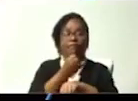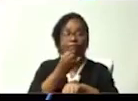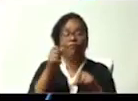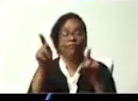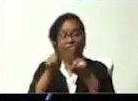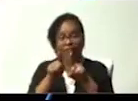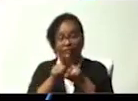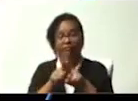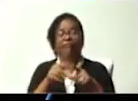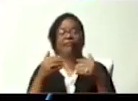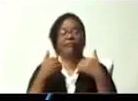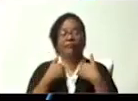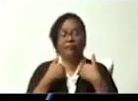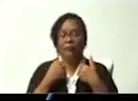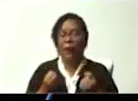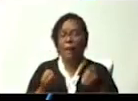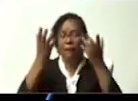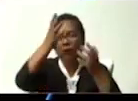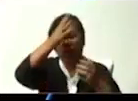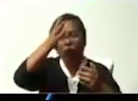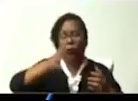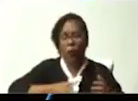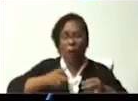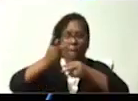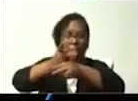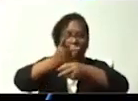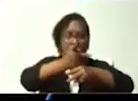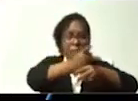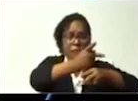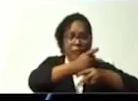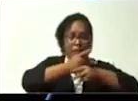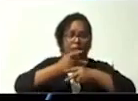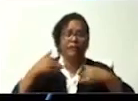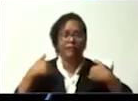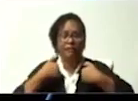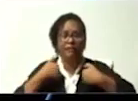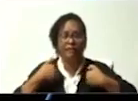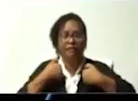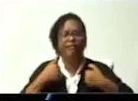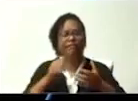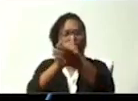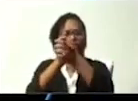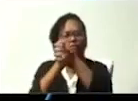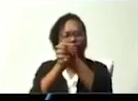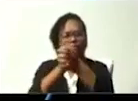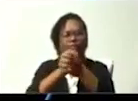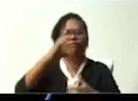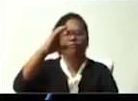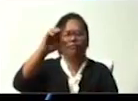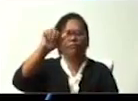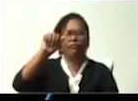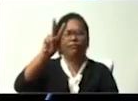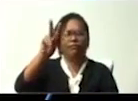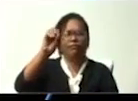también y criador de muchos animales domésticos, felicita a Jorge Caboli y gracias a Dios hoy vamos a